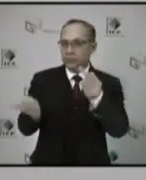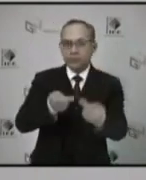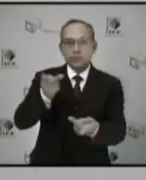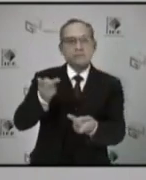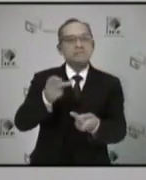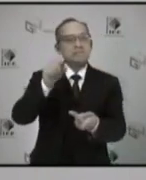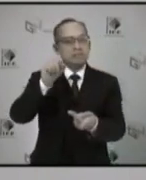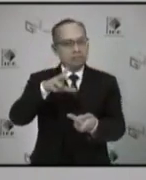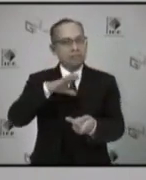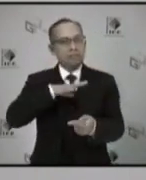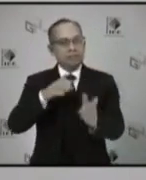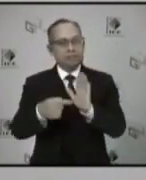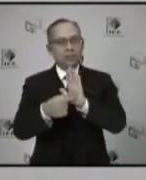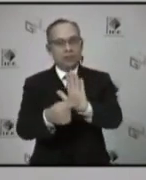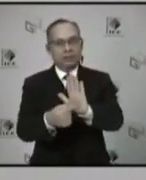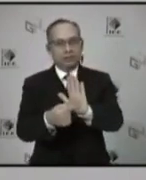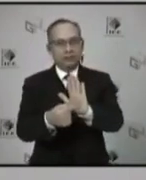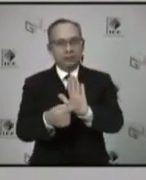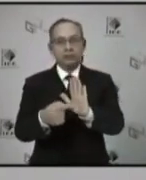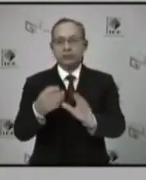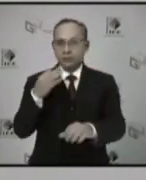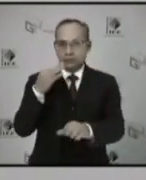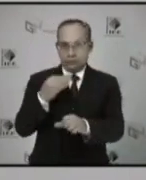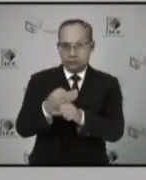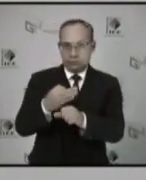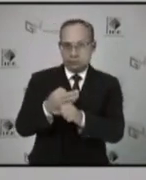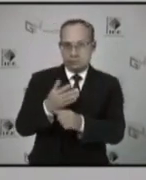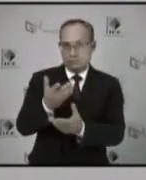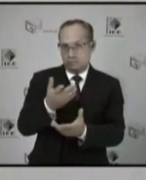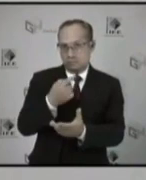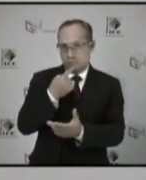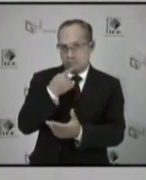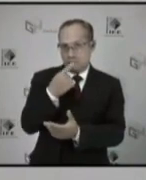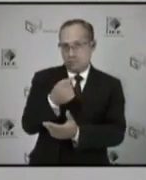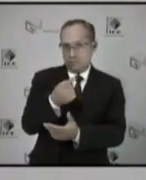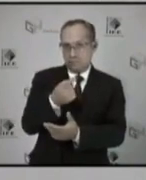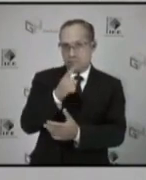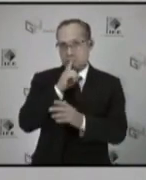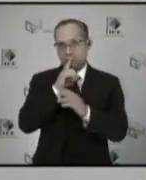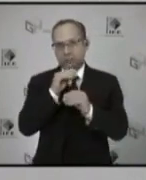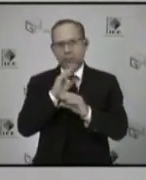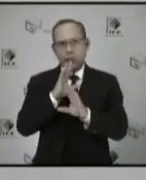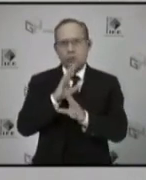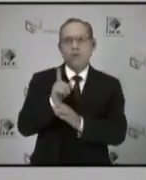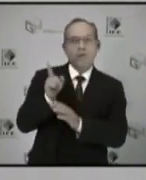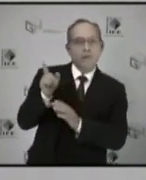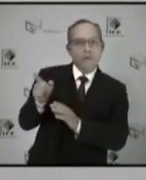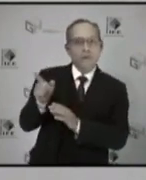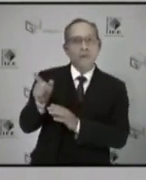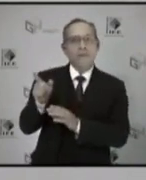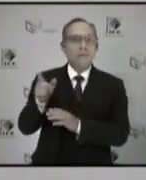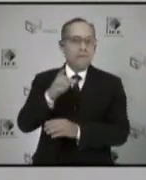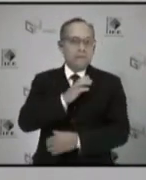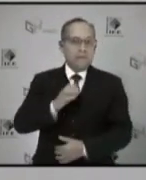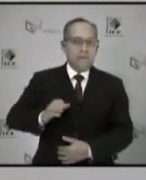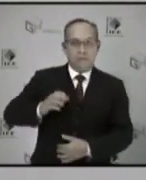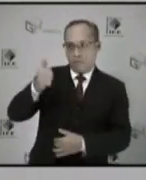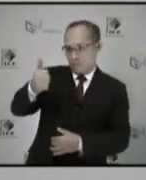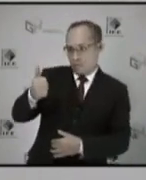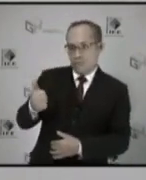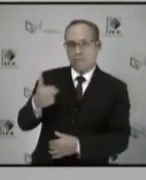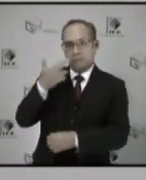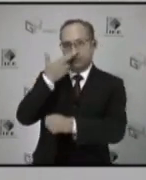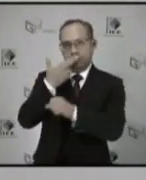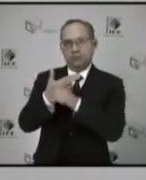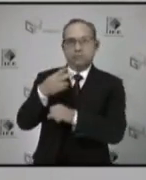No omito comentar que las opiniones vertidas por los participantes son su responsabilidad y no del Instituto. De esta manera le